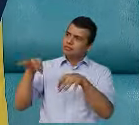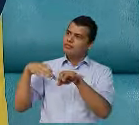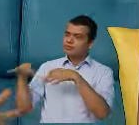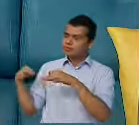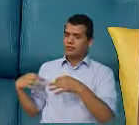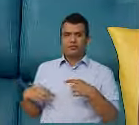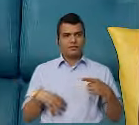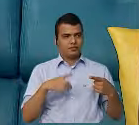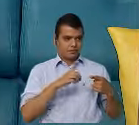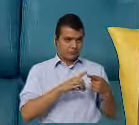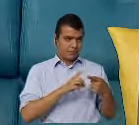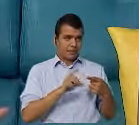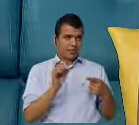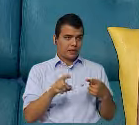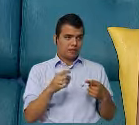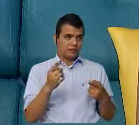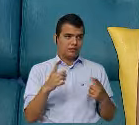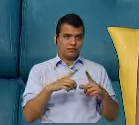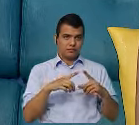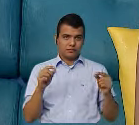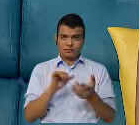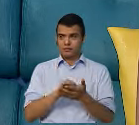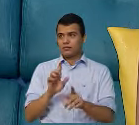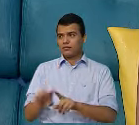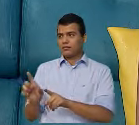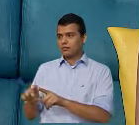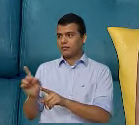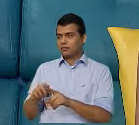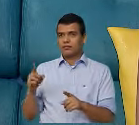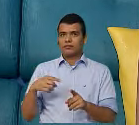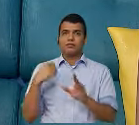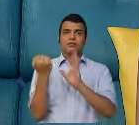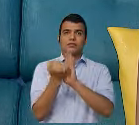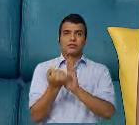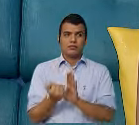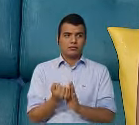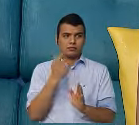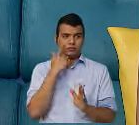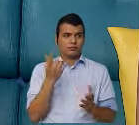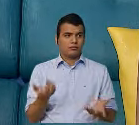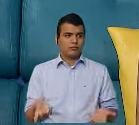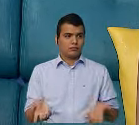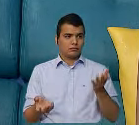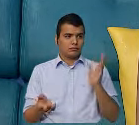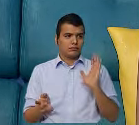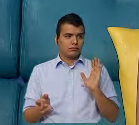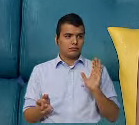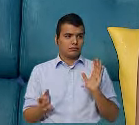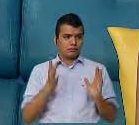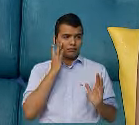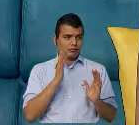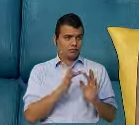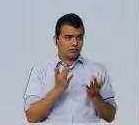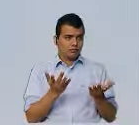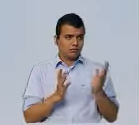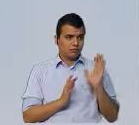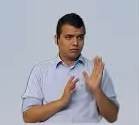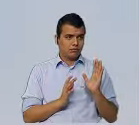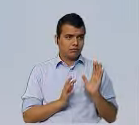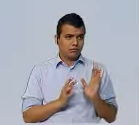Primero, lo de productos naturales no podemos decir evidentemente dónde conseguirlos, pero sí podríamos recomendarle cuáles son los ideales. Empecemos por esa. Sin